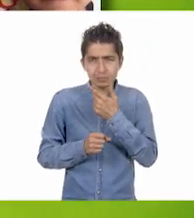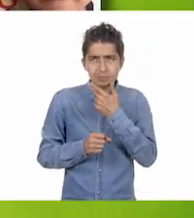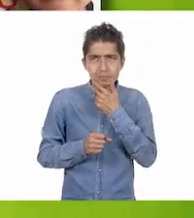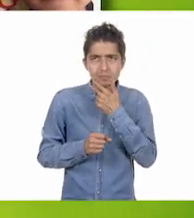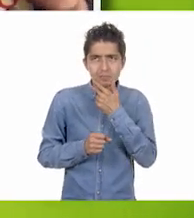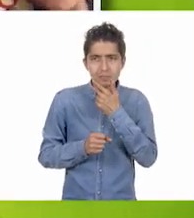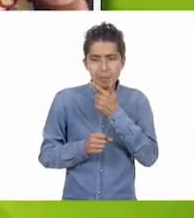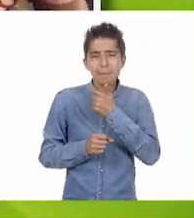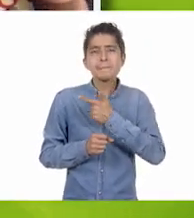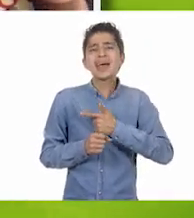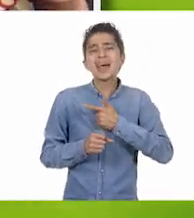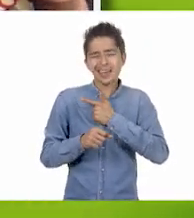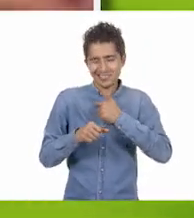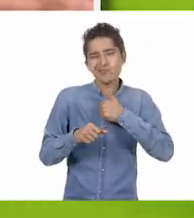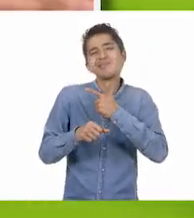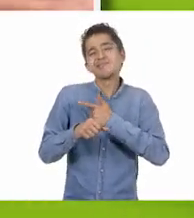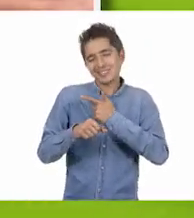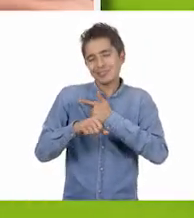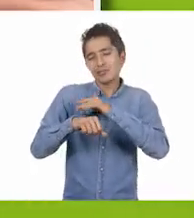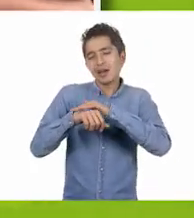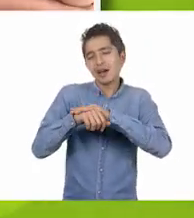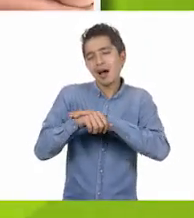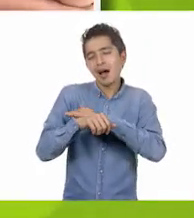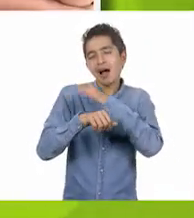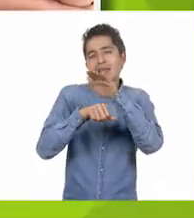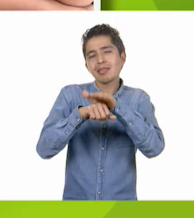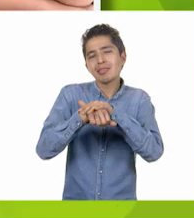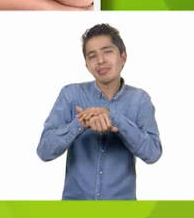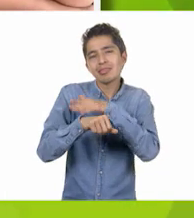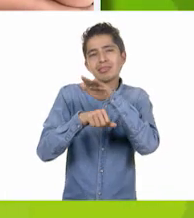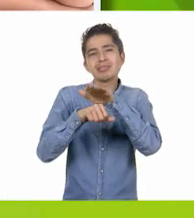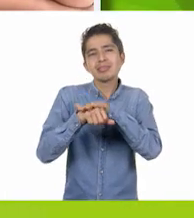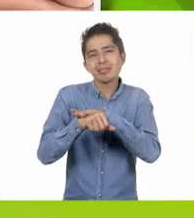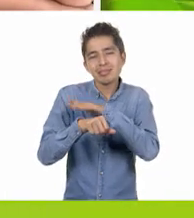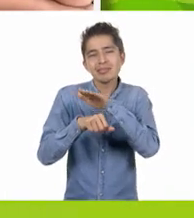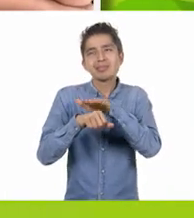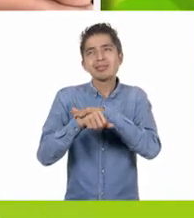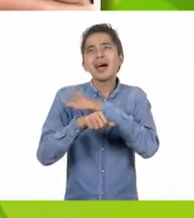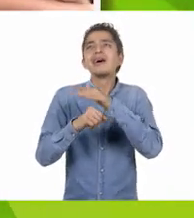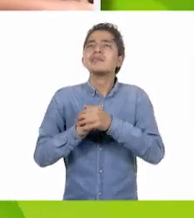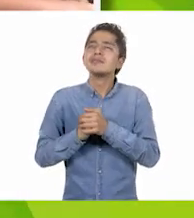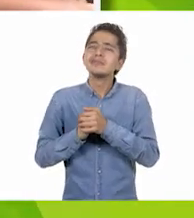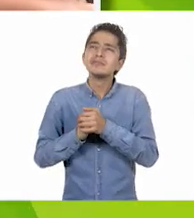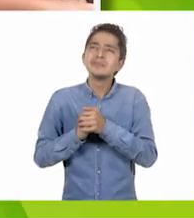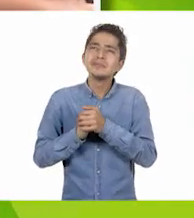me gusta acariciarlos y...